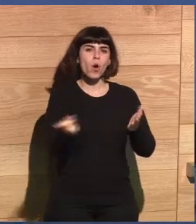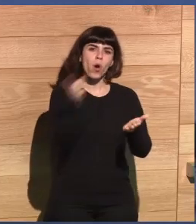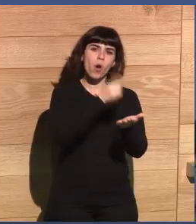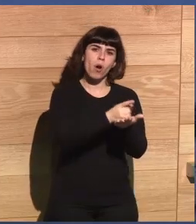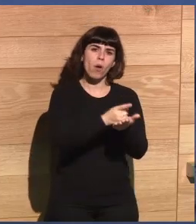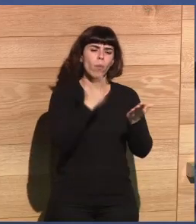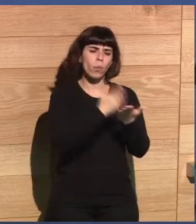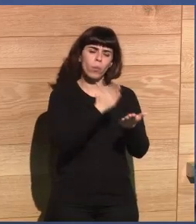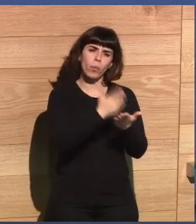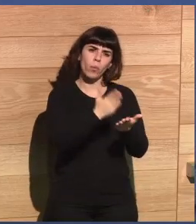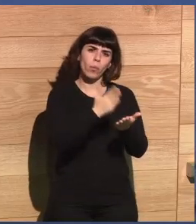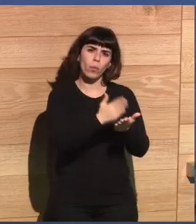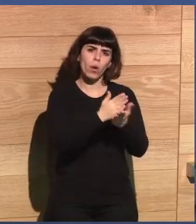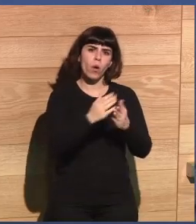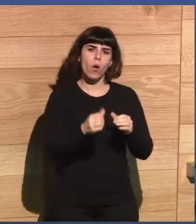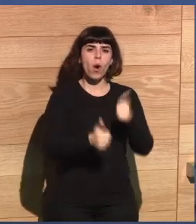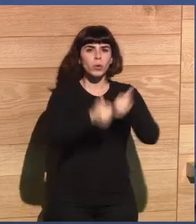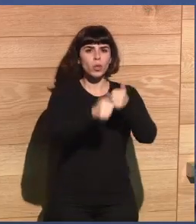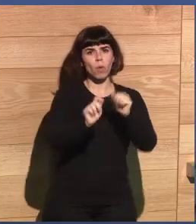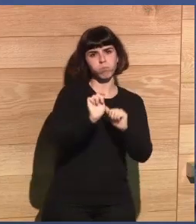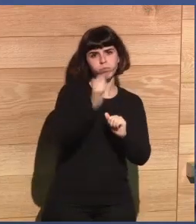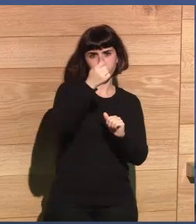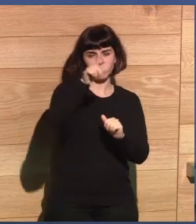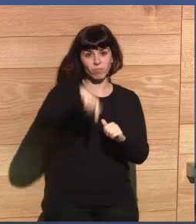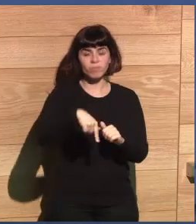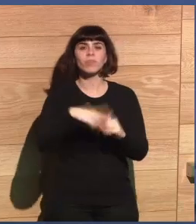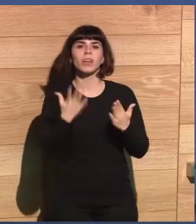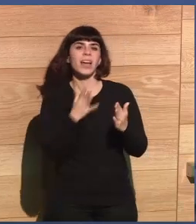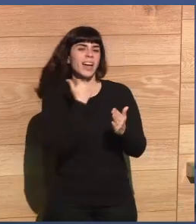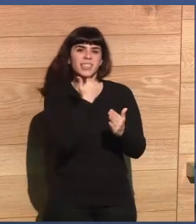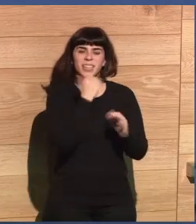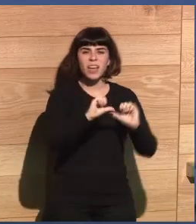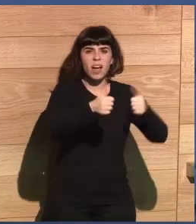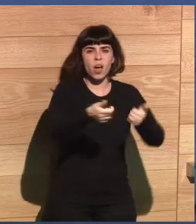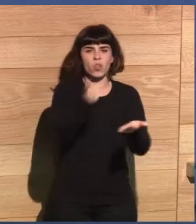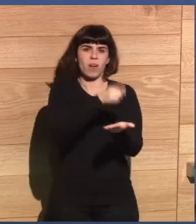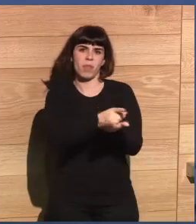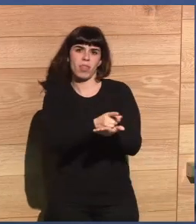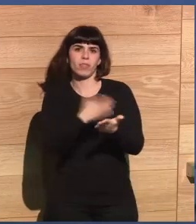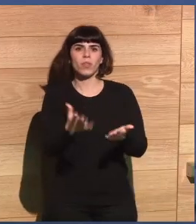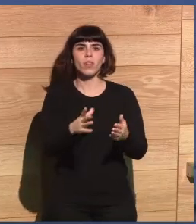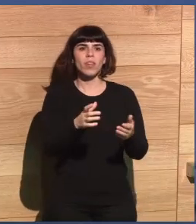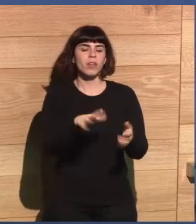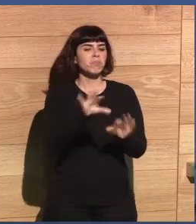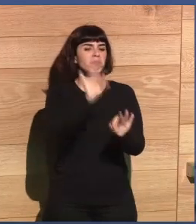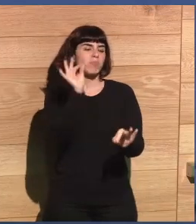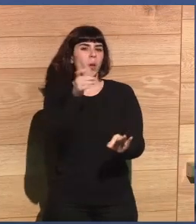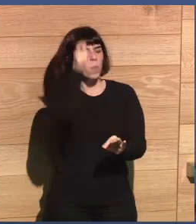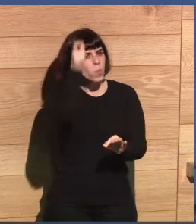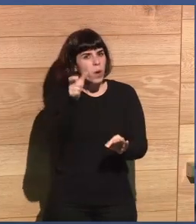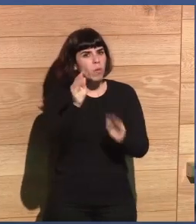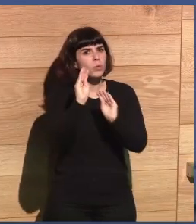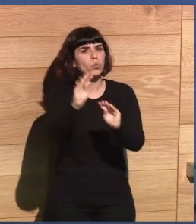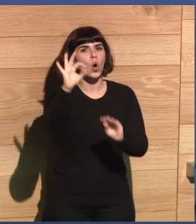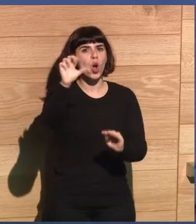posición, casi como volver a empezar. María decidió entonces retirarse del mundo académico y científico y quedarse en el pueblecito donde nació, en